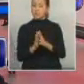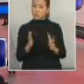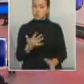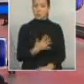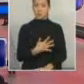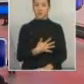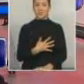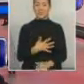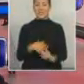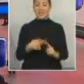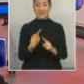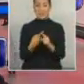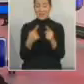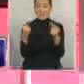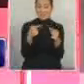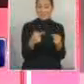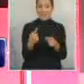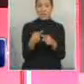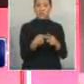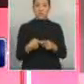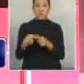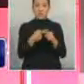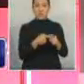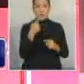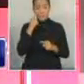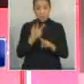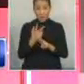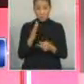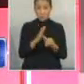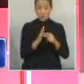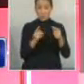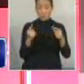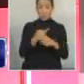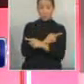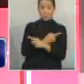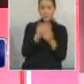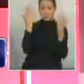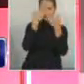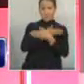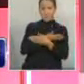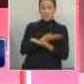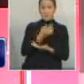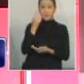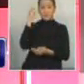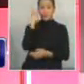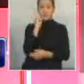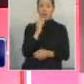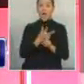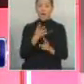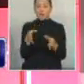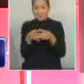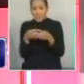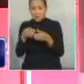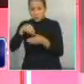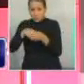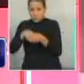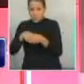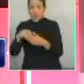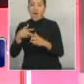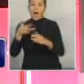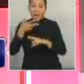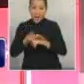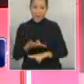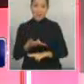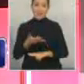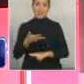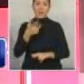se debate en la sociedad. Pero discrepancias hay. Discrepancias hubo, diría yo, en la Cámara. Y más que